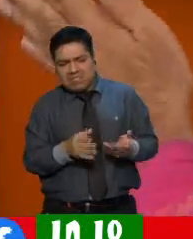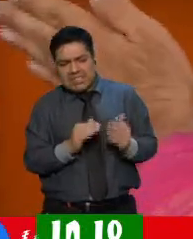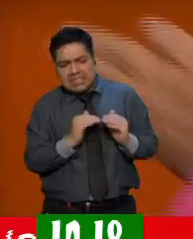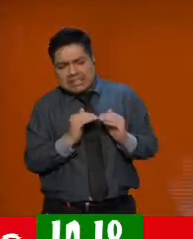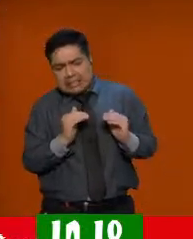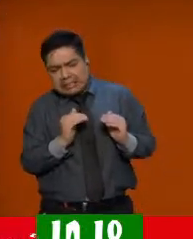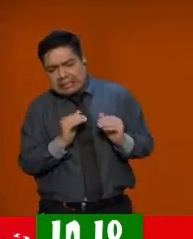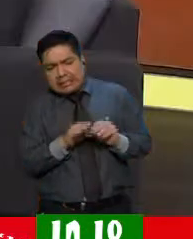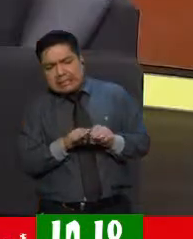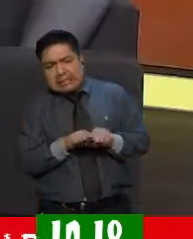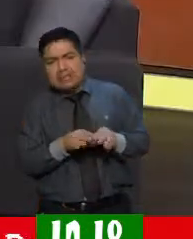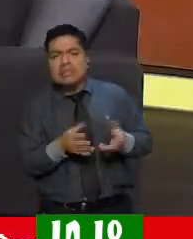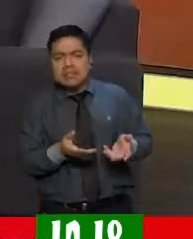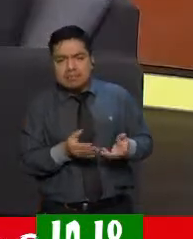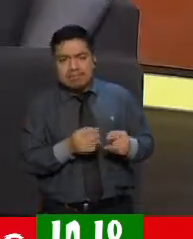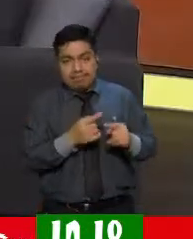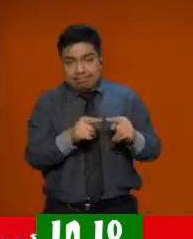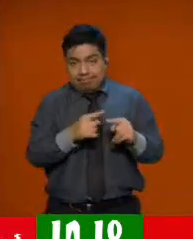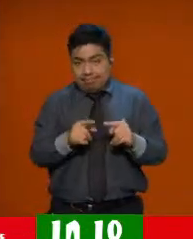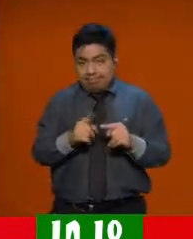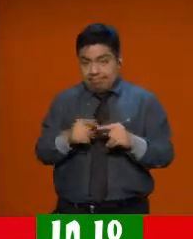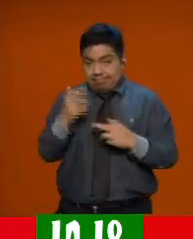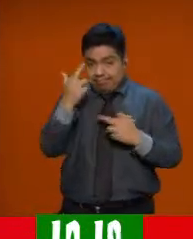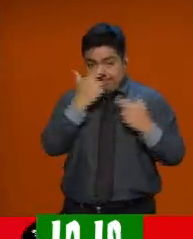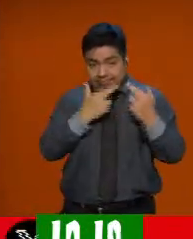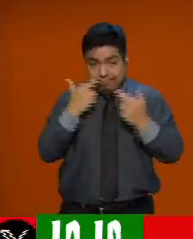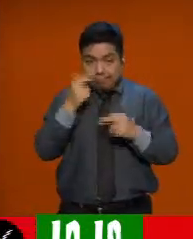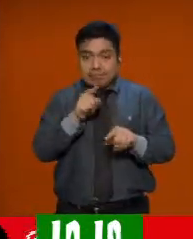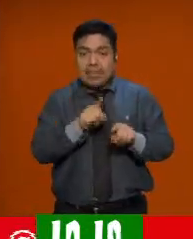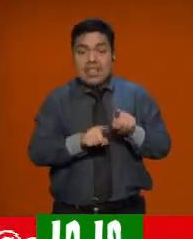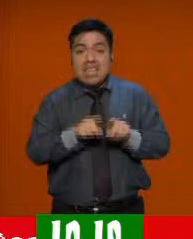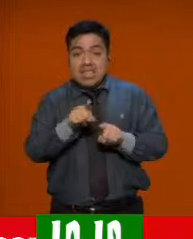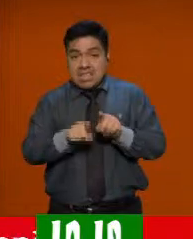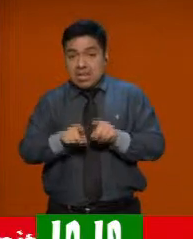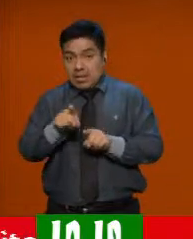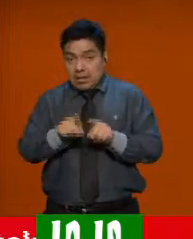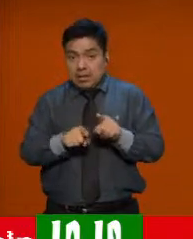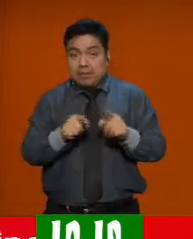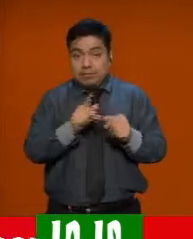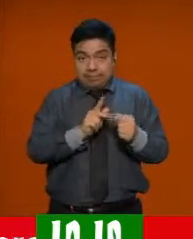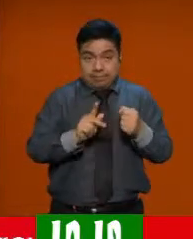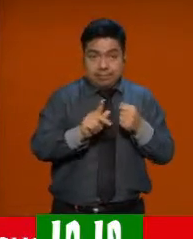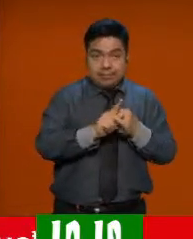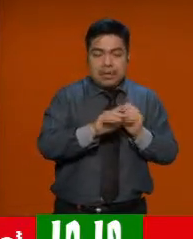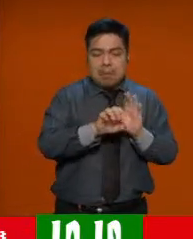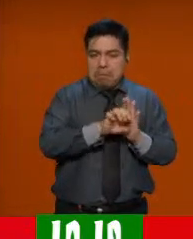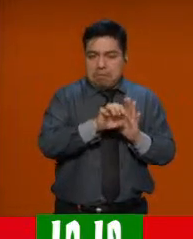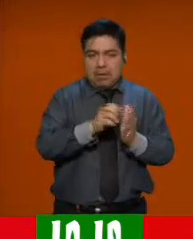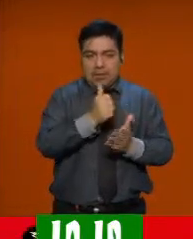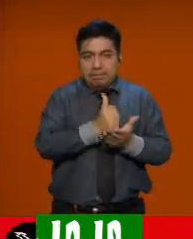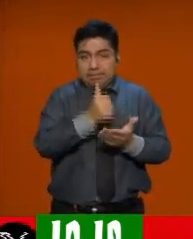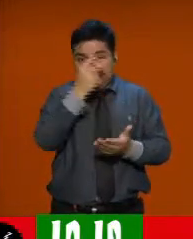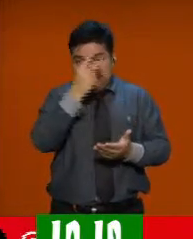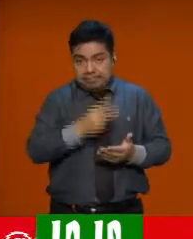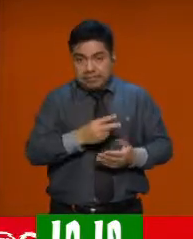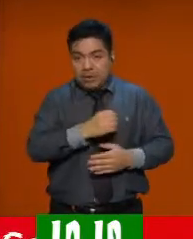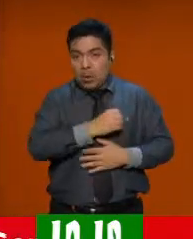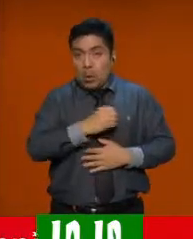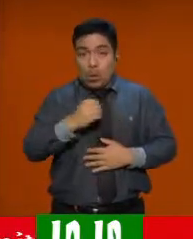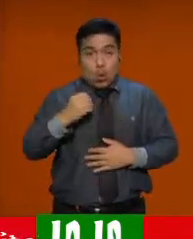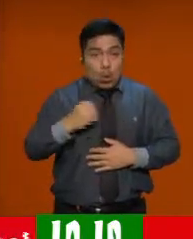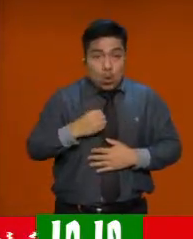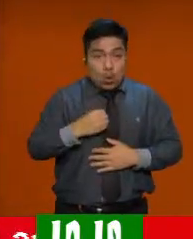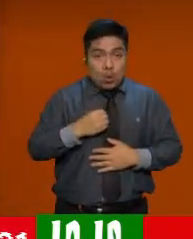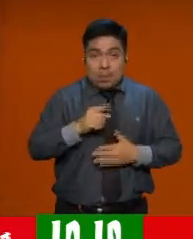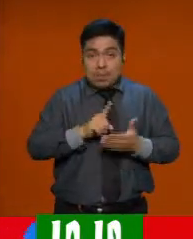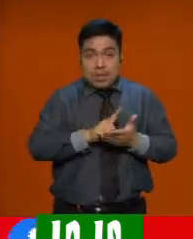línea? Platica. Justamente hay muchos análisis y va a depender del país que lo legisle. Por ejemplo, en México, en la Ciudad de México, el discurso de odio no es un delito.